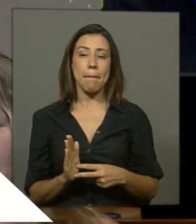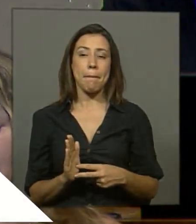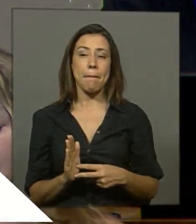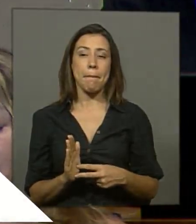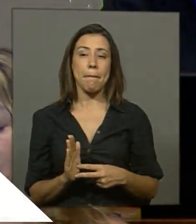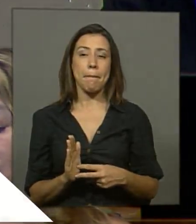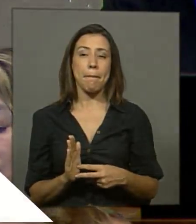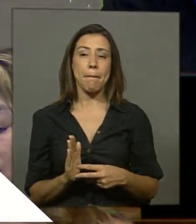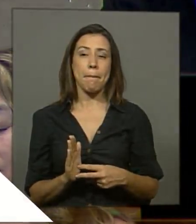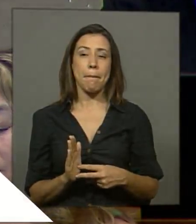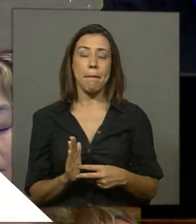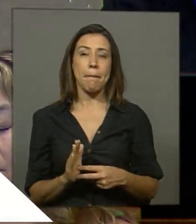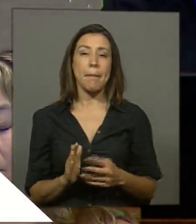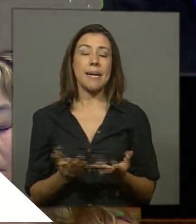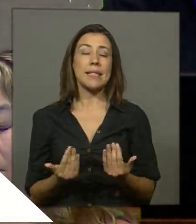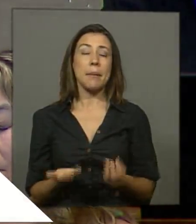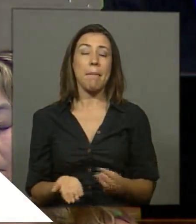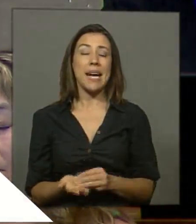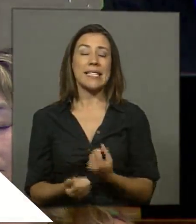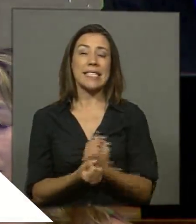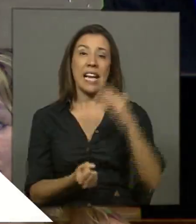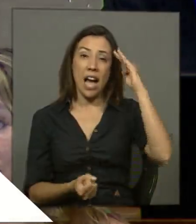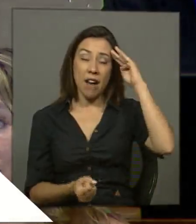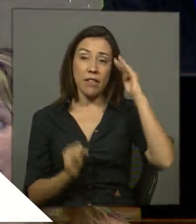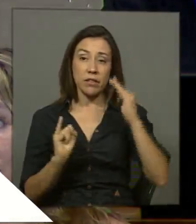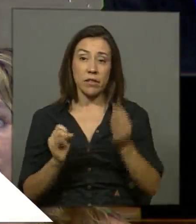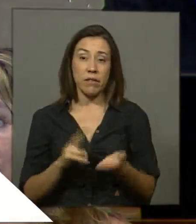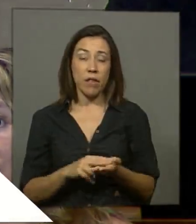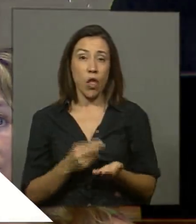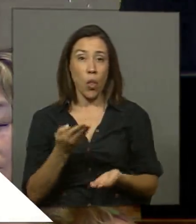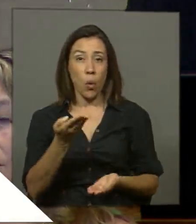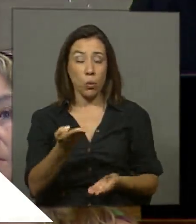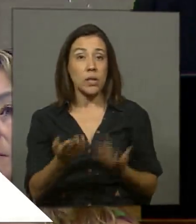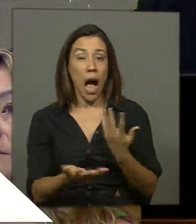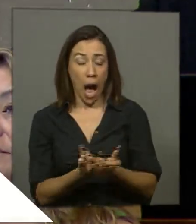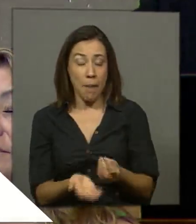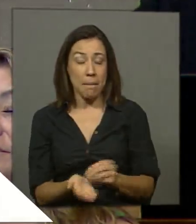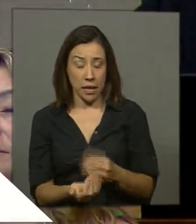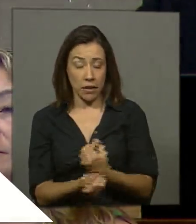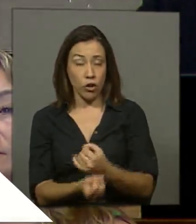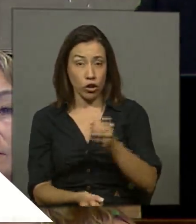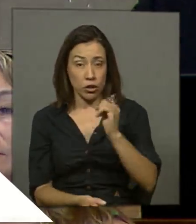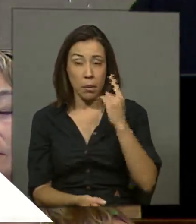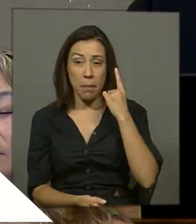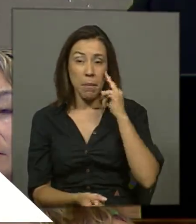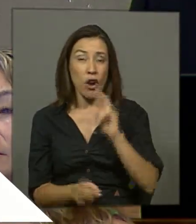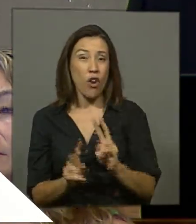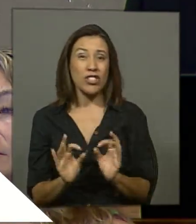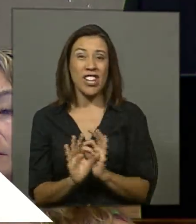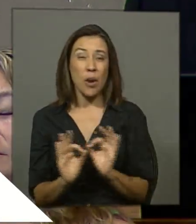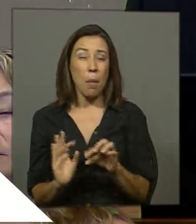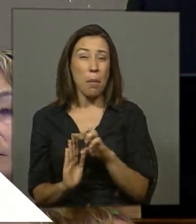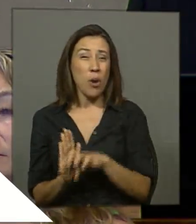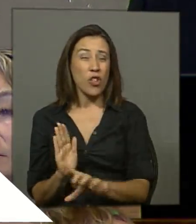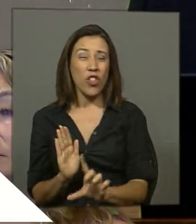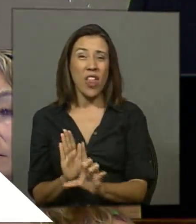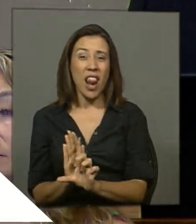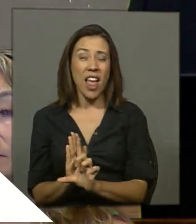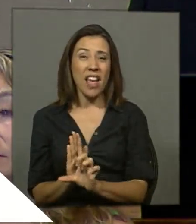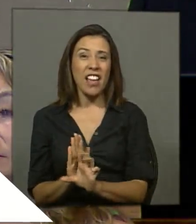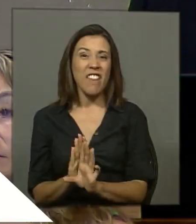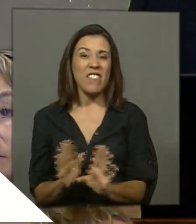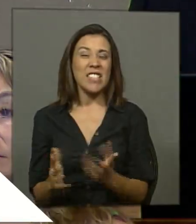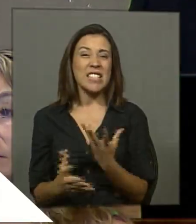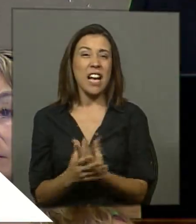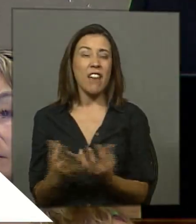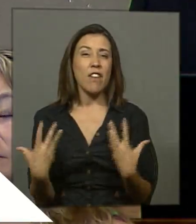o que hay que tener más carabineros efectivamente Ustedes han puesto más carabineros pero no han hecho ningún proyecto de ley que termine con